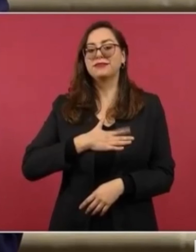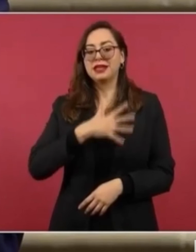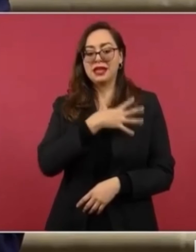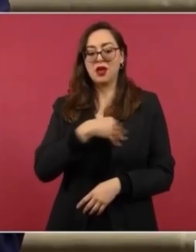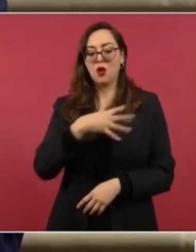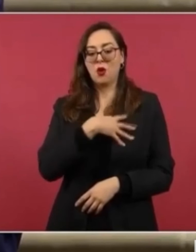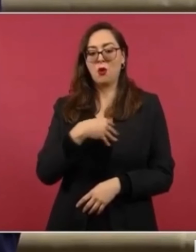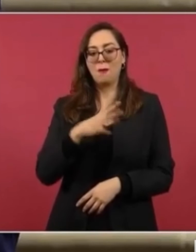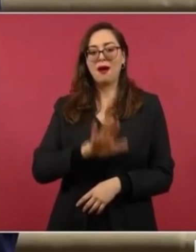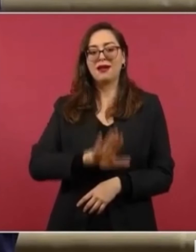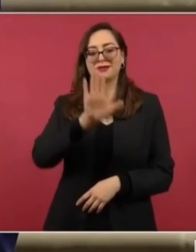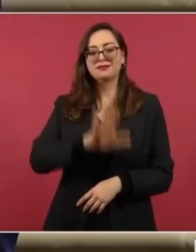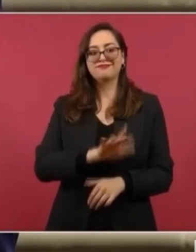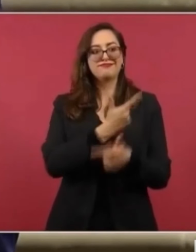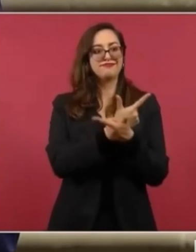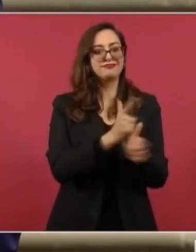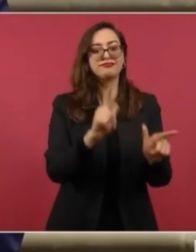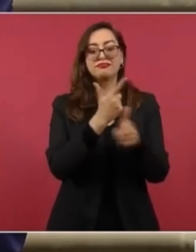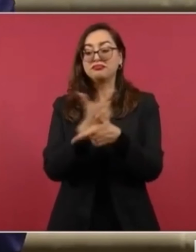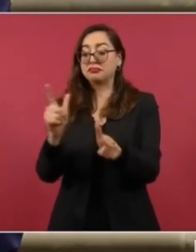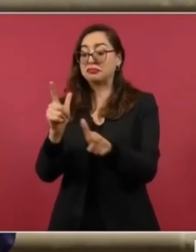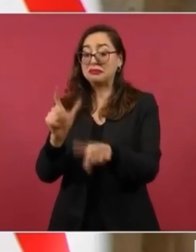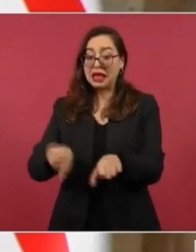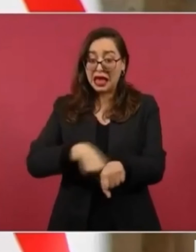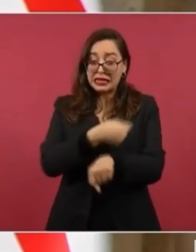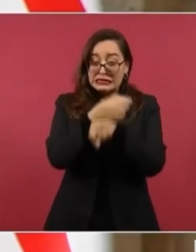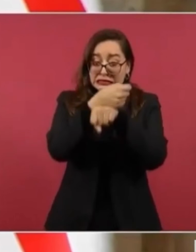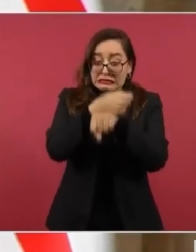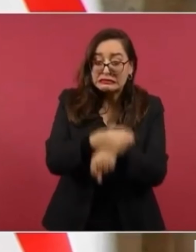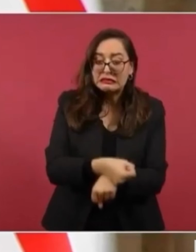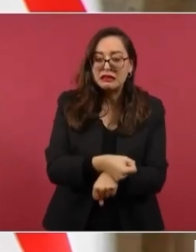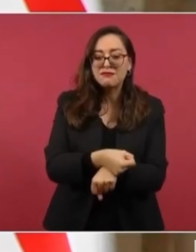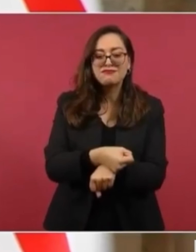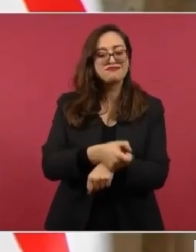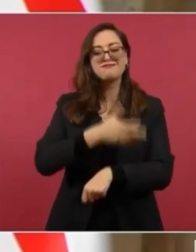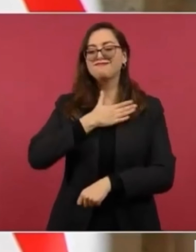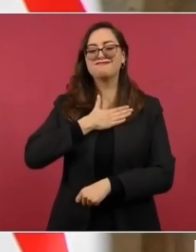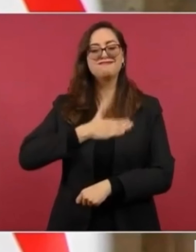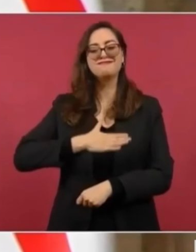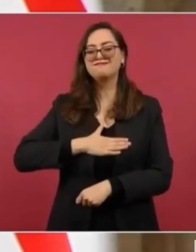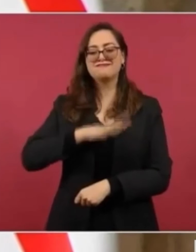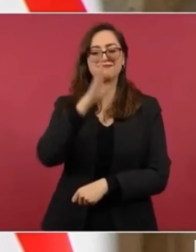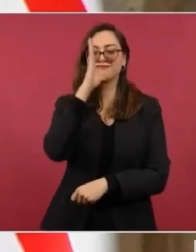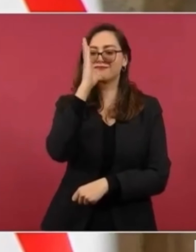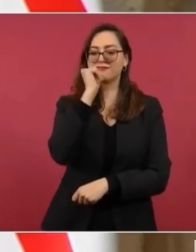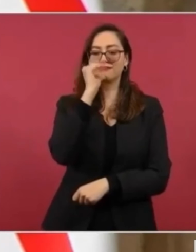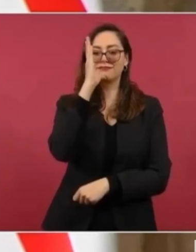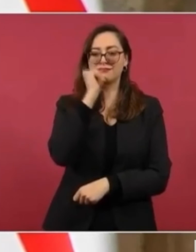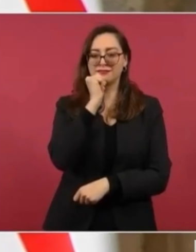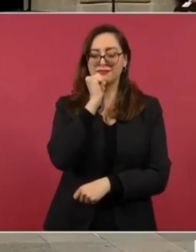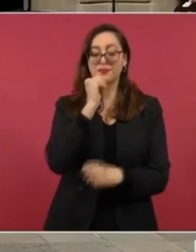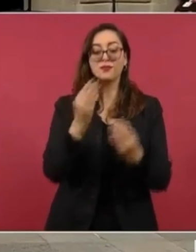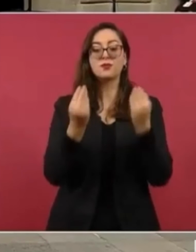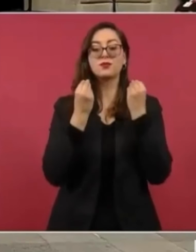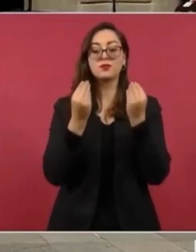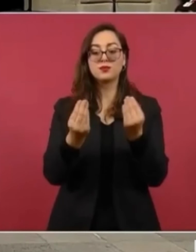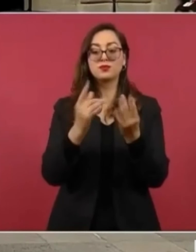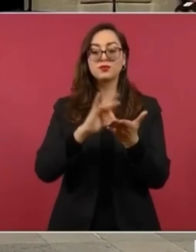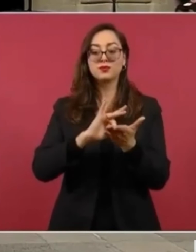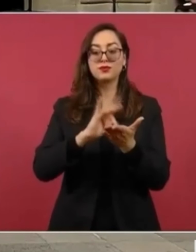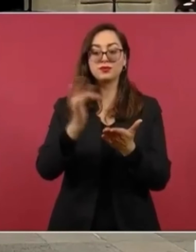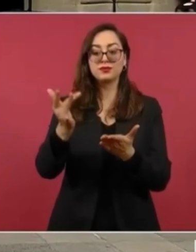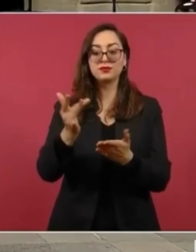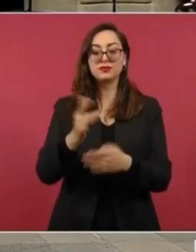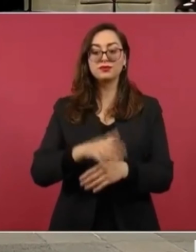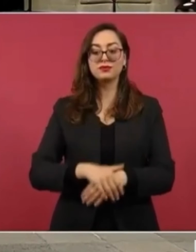siendo esclavos, podremos ser justos. Muchas gracias.